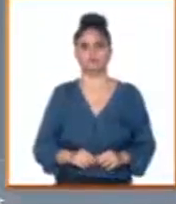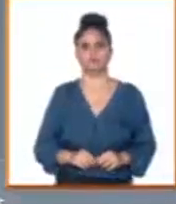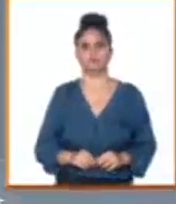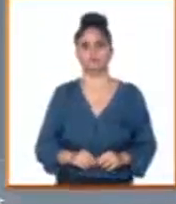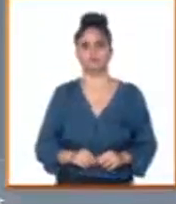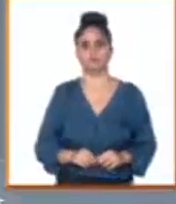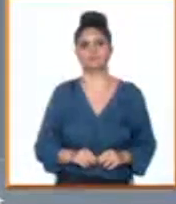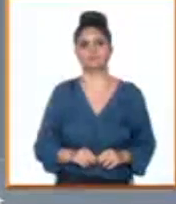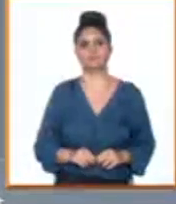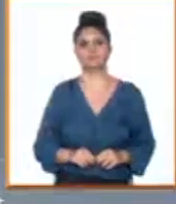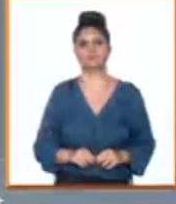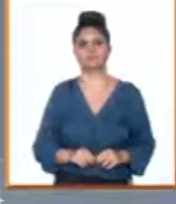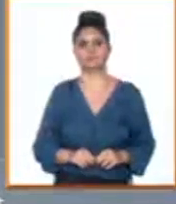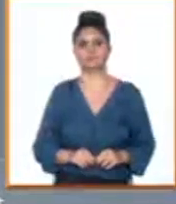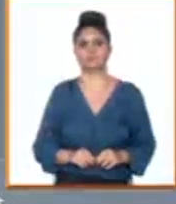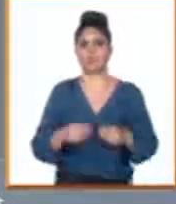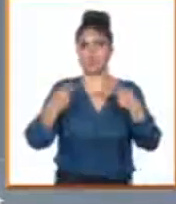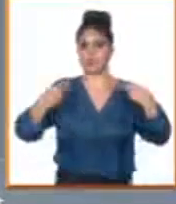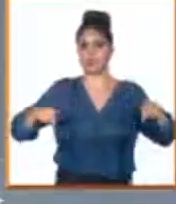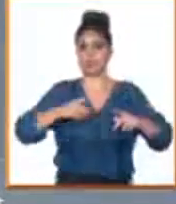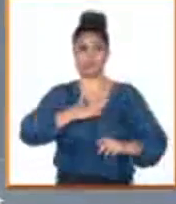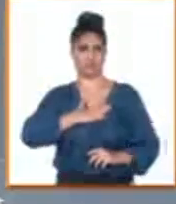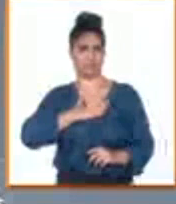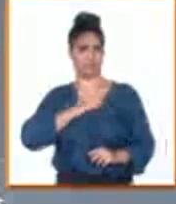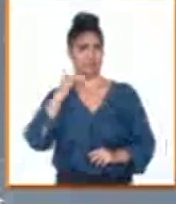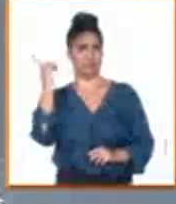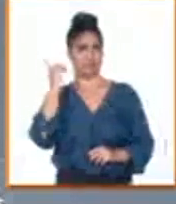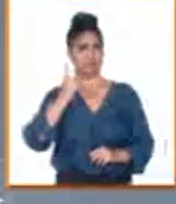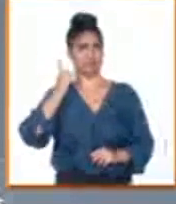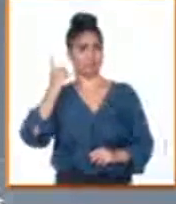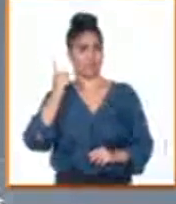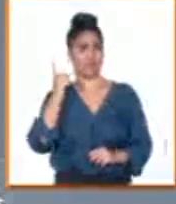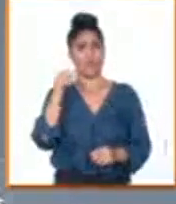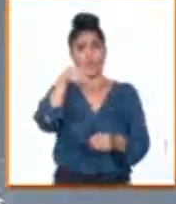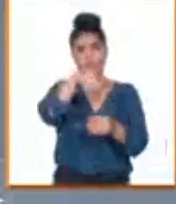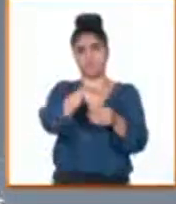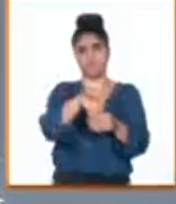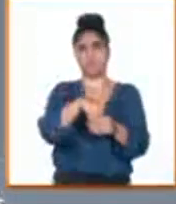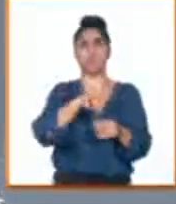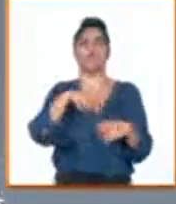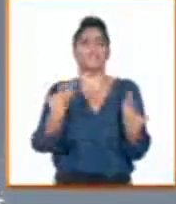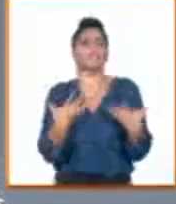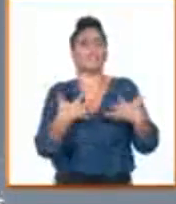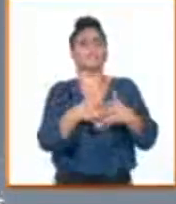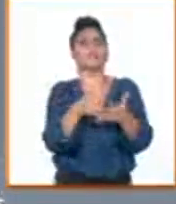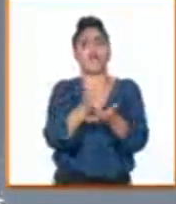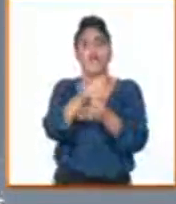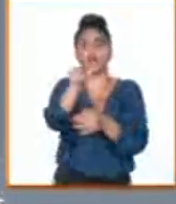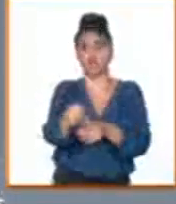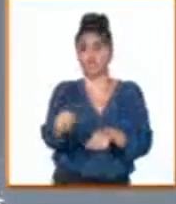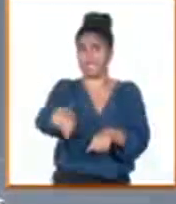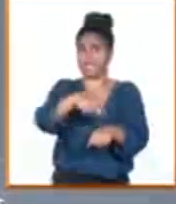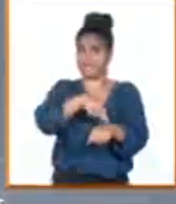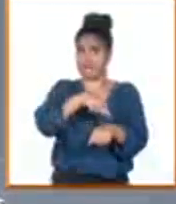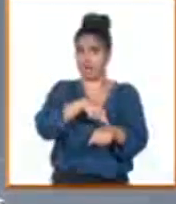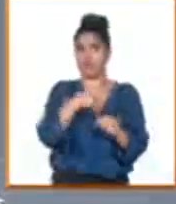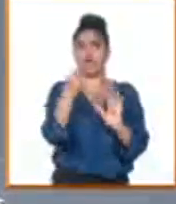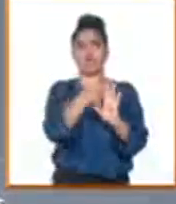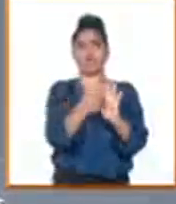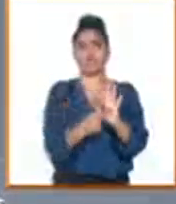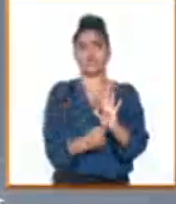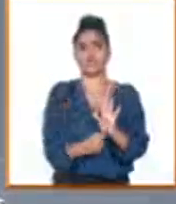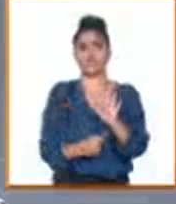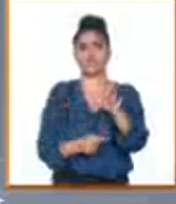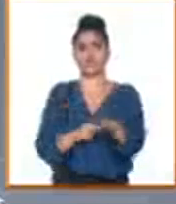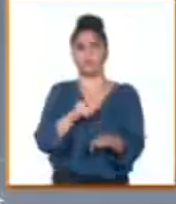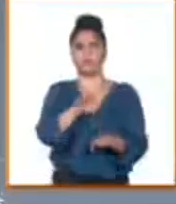como académicos, como profesores de los colectivos nuestros y además ante nuestros estudiantes, que tienen ahora el punto de partida.